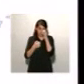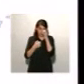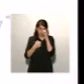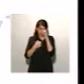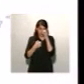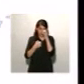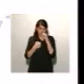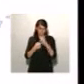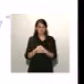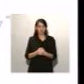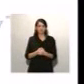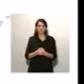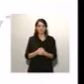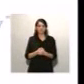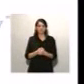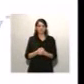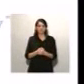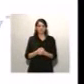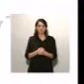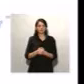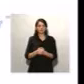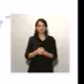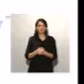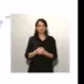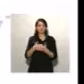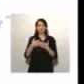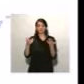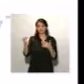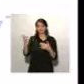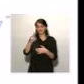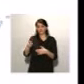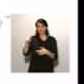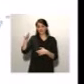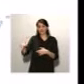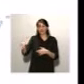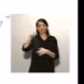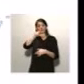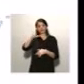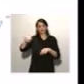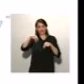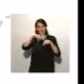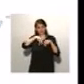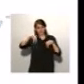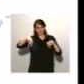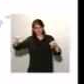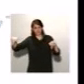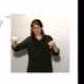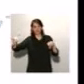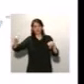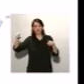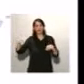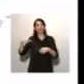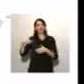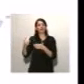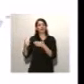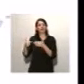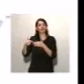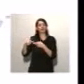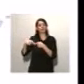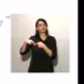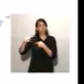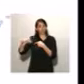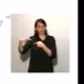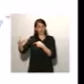presentan ya ante los medios de comunicación, La como habitualmente lo han hecho cada día, y los van a ver en un